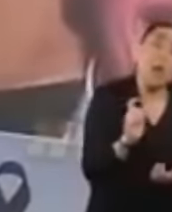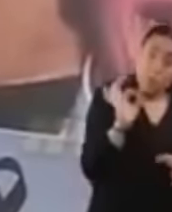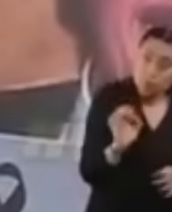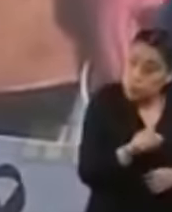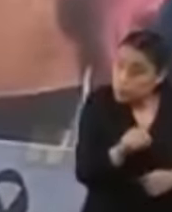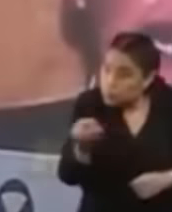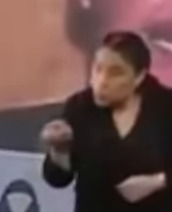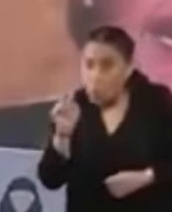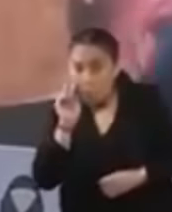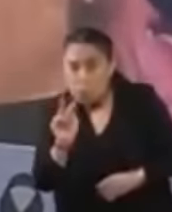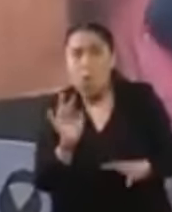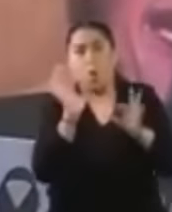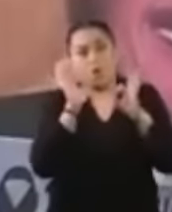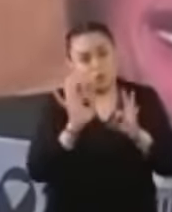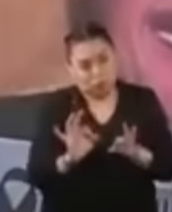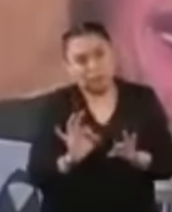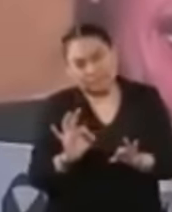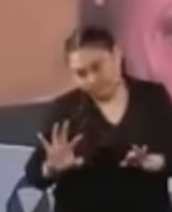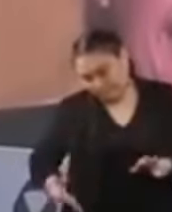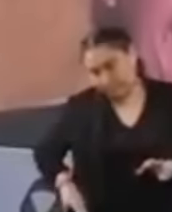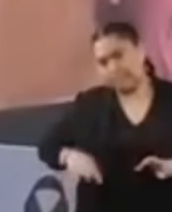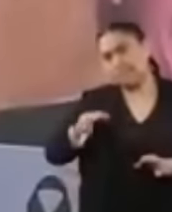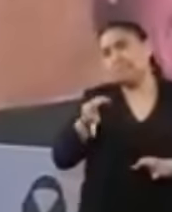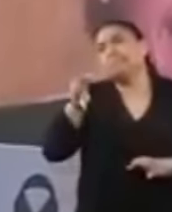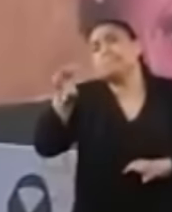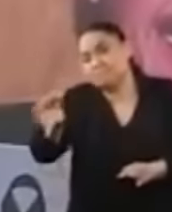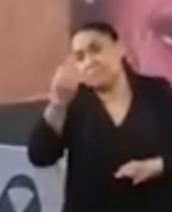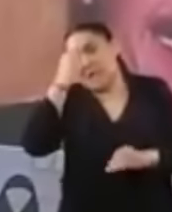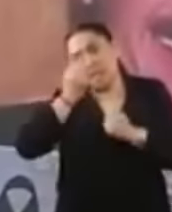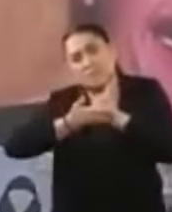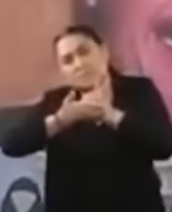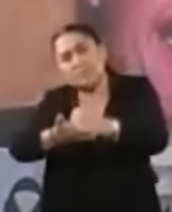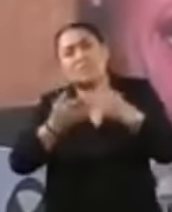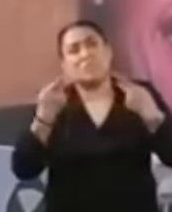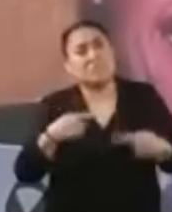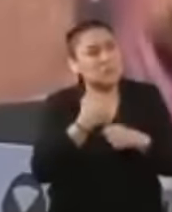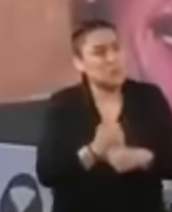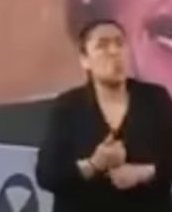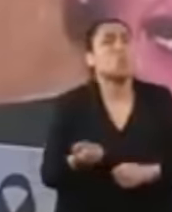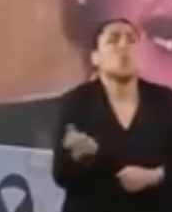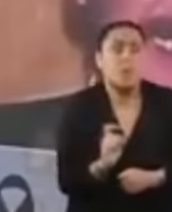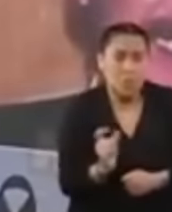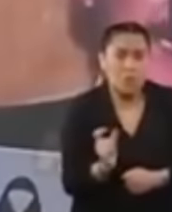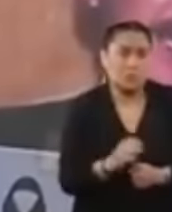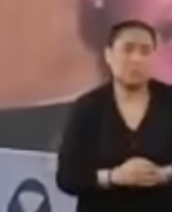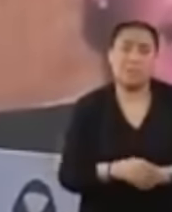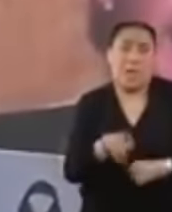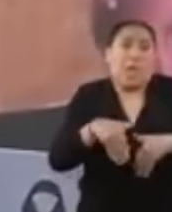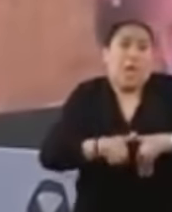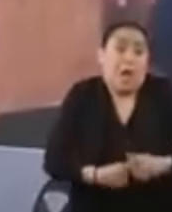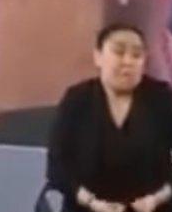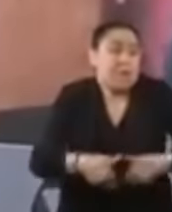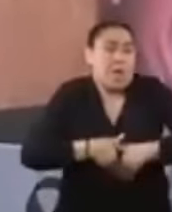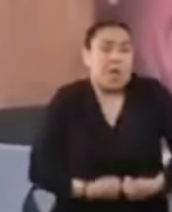se desgarren de un peso de su salario para llevar a los damnificados, tienen más hambre de